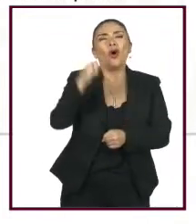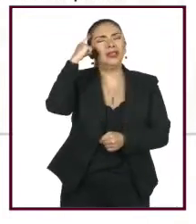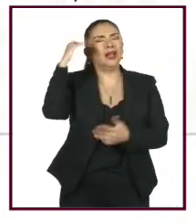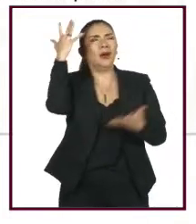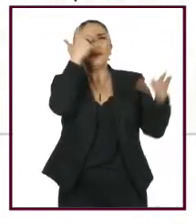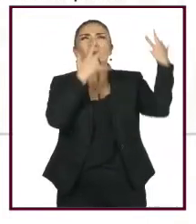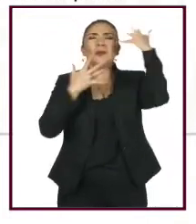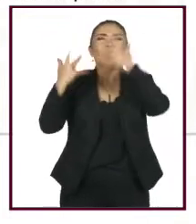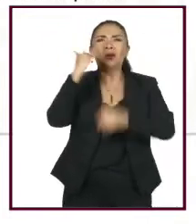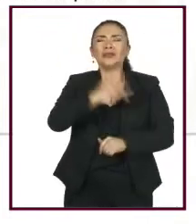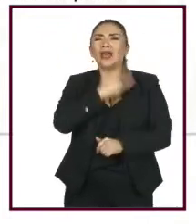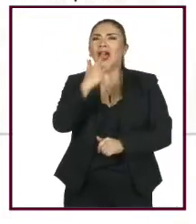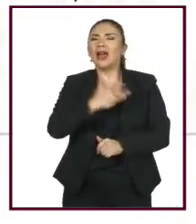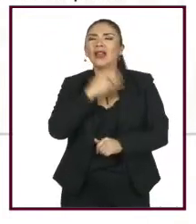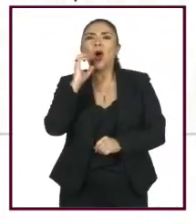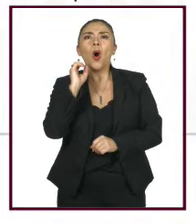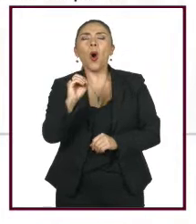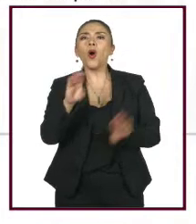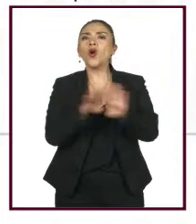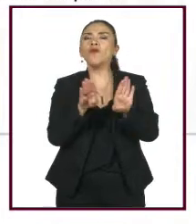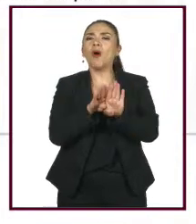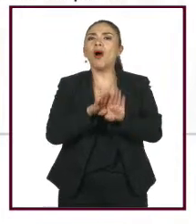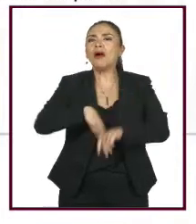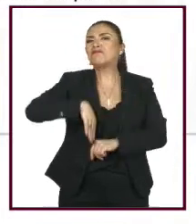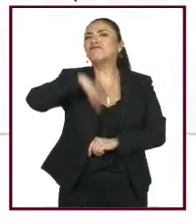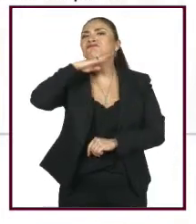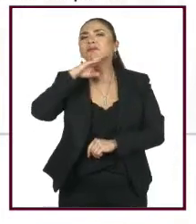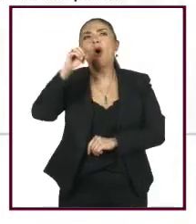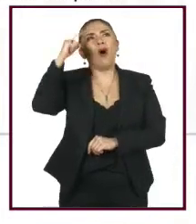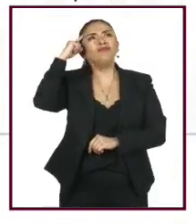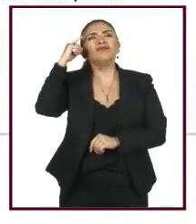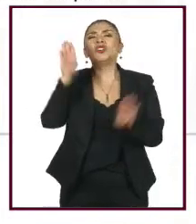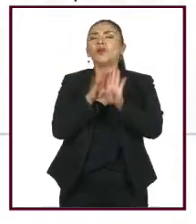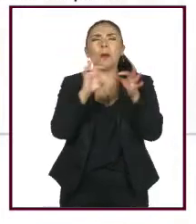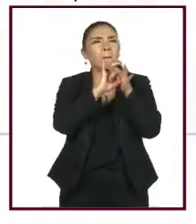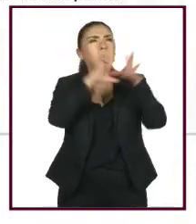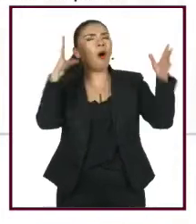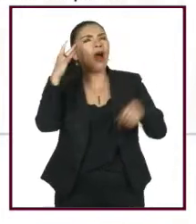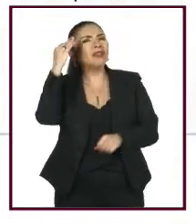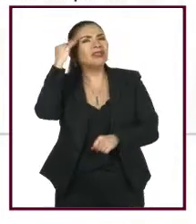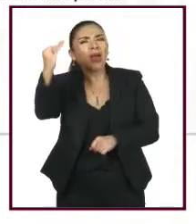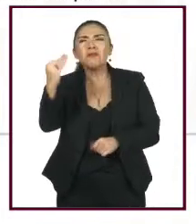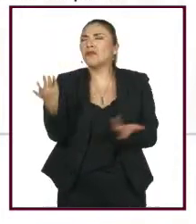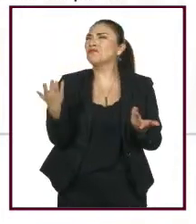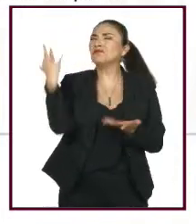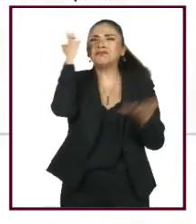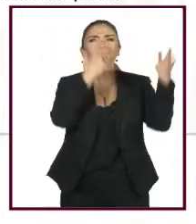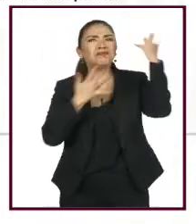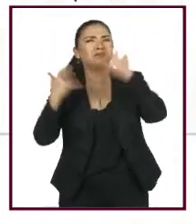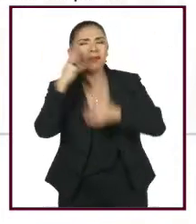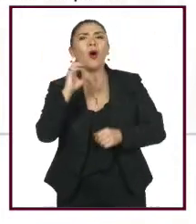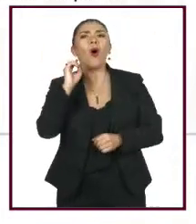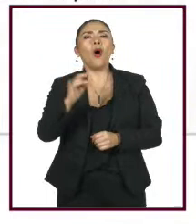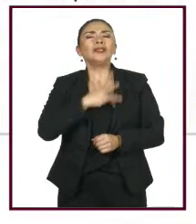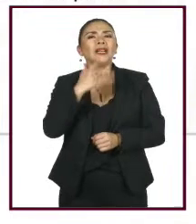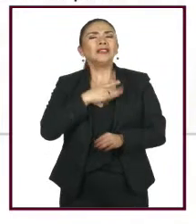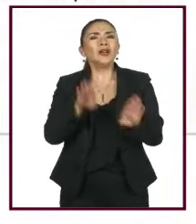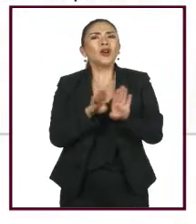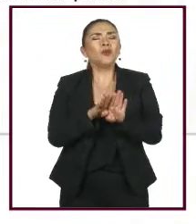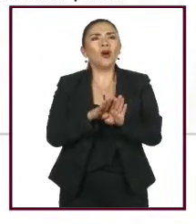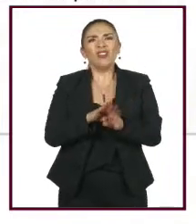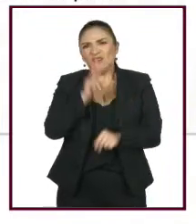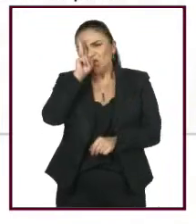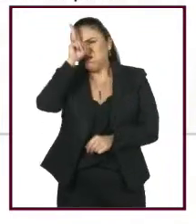confusión, euforia, pérdida de la conciencia del tiempo, también puede haber agitación,